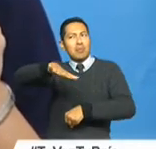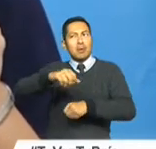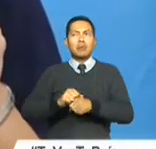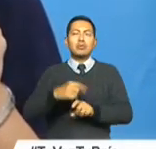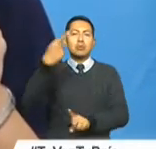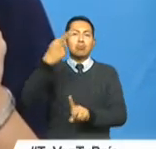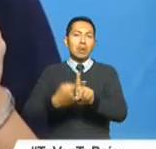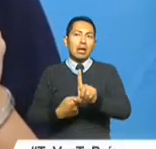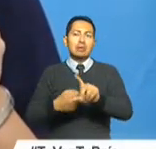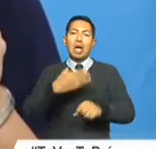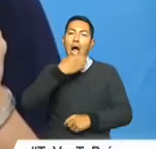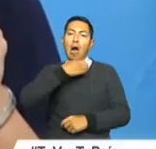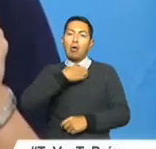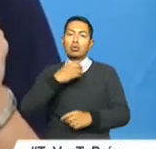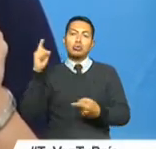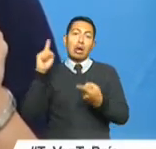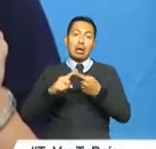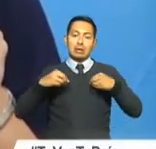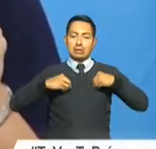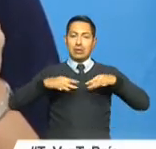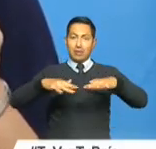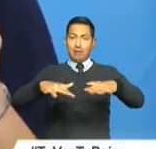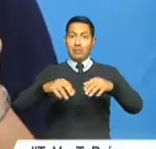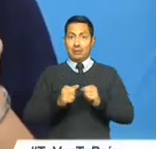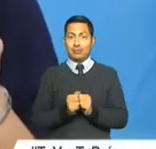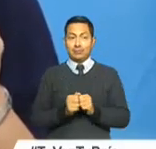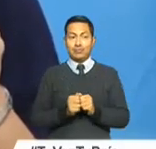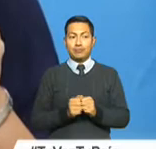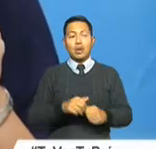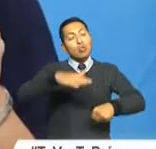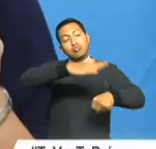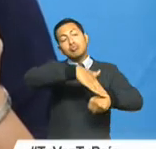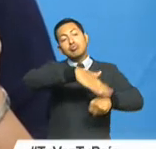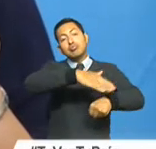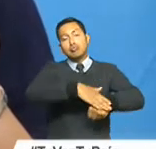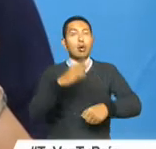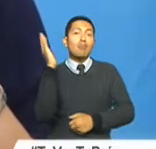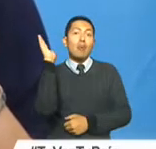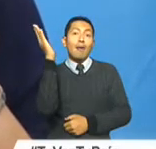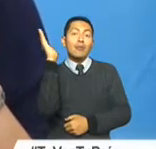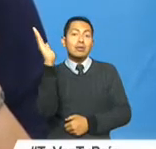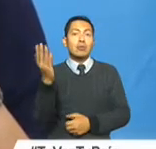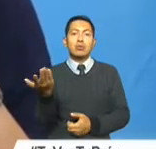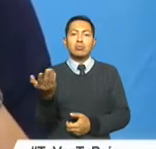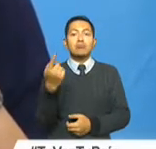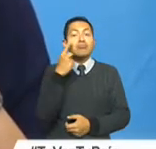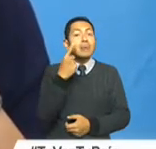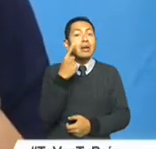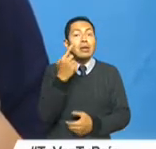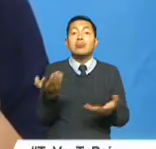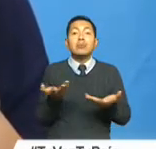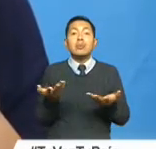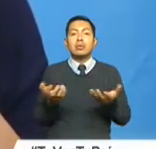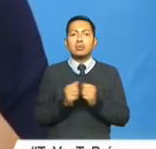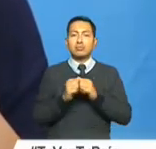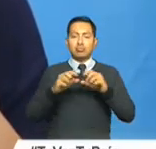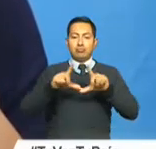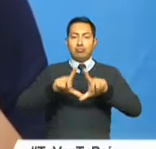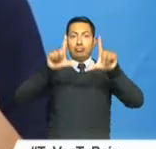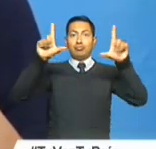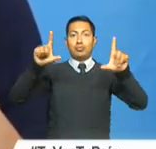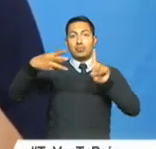meses de agosto y septiembre. Las convocatorias, los docentes las tienen que revisar en la página web del Ministerio, donde se